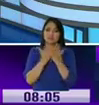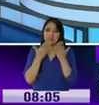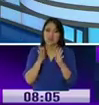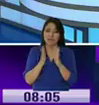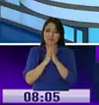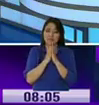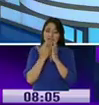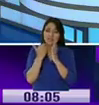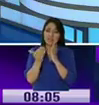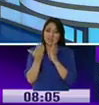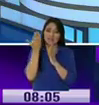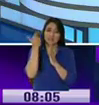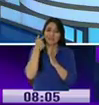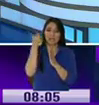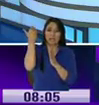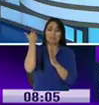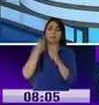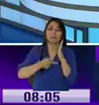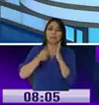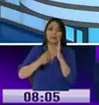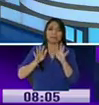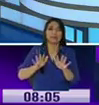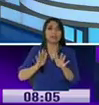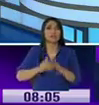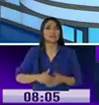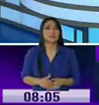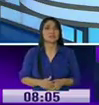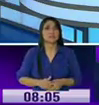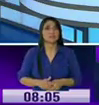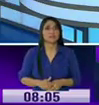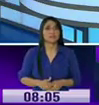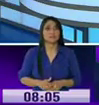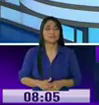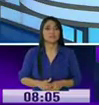autoridades hace algún tiempo. ¿Qué ha ocurrido por allá?